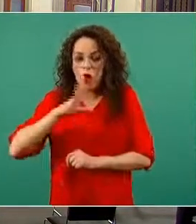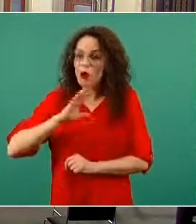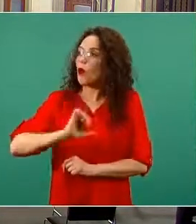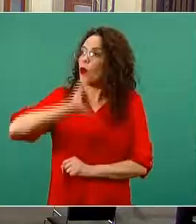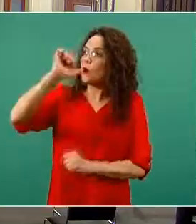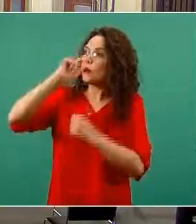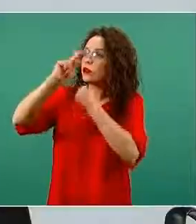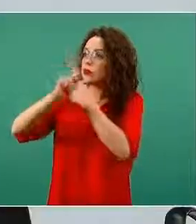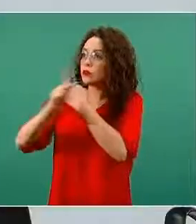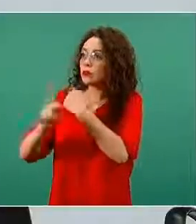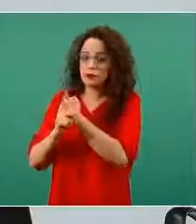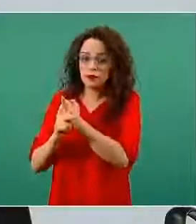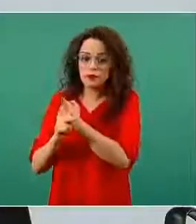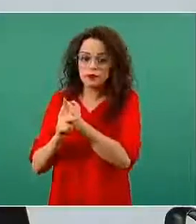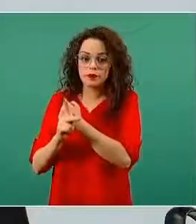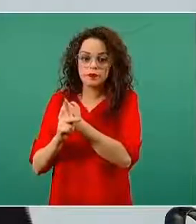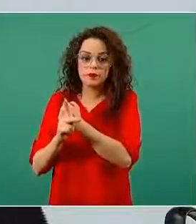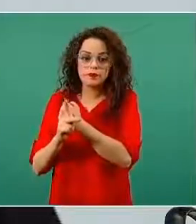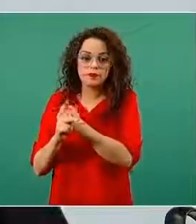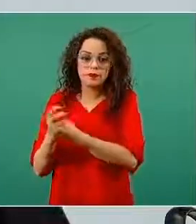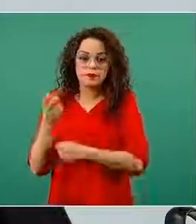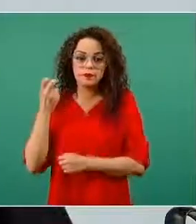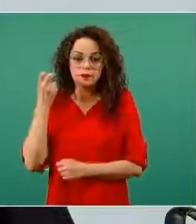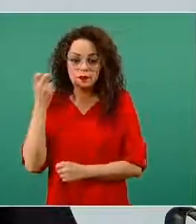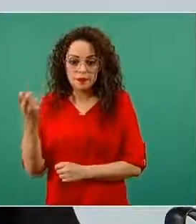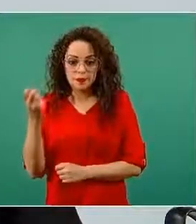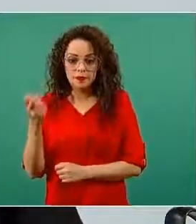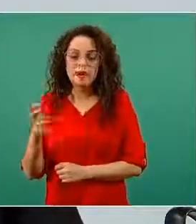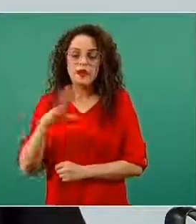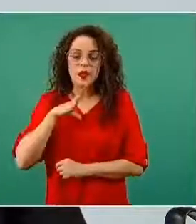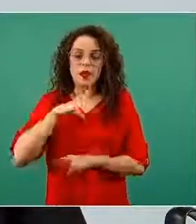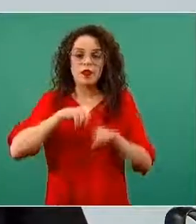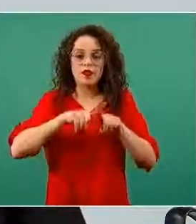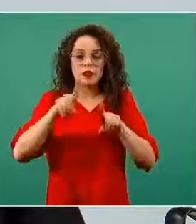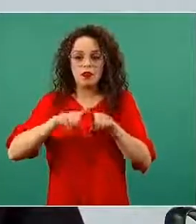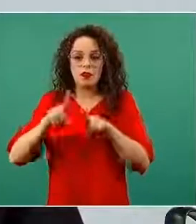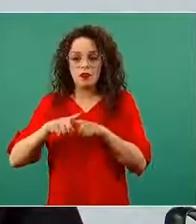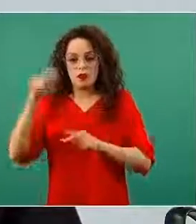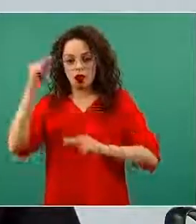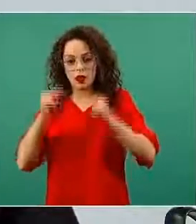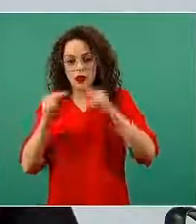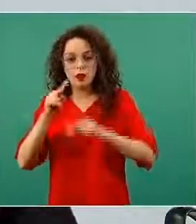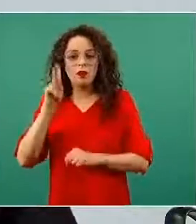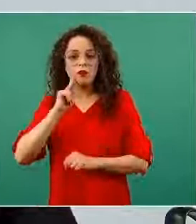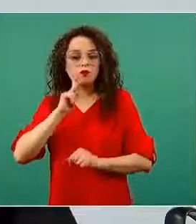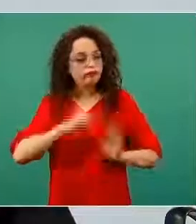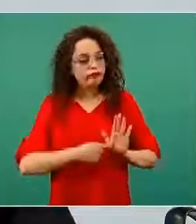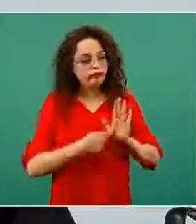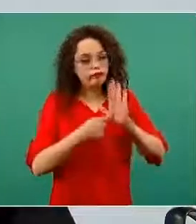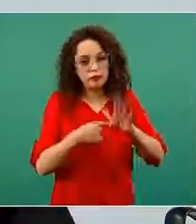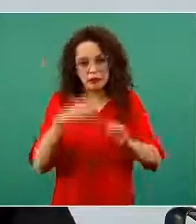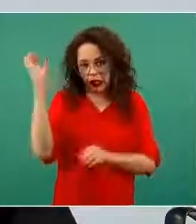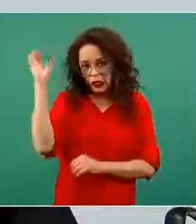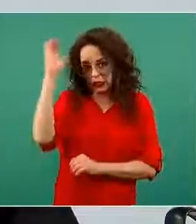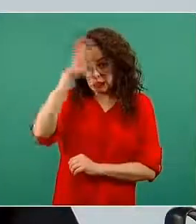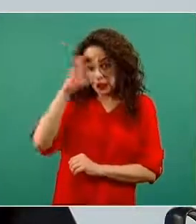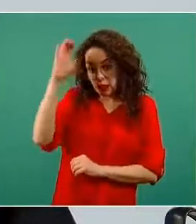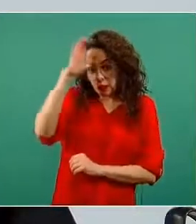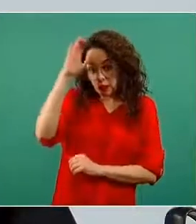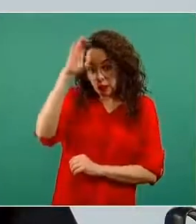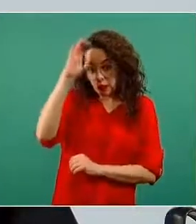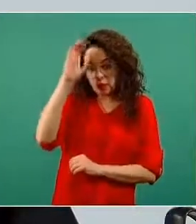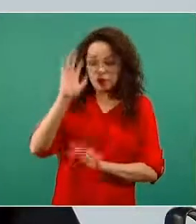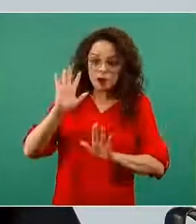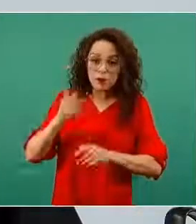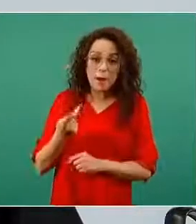y de las cuales se han generado diferentes niveles de evidencia científica. Sin embargo,